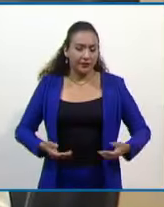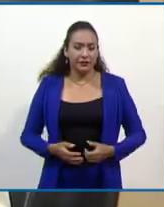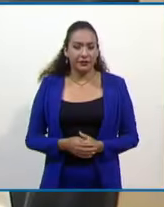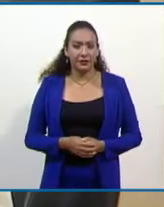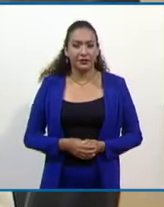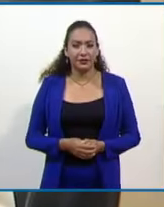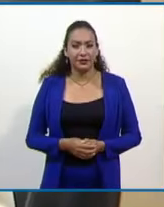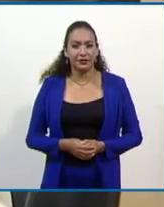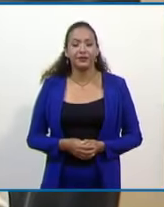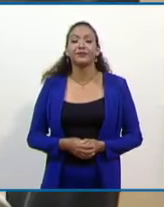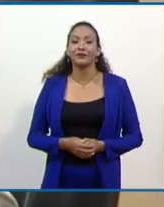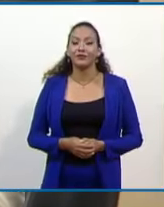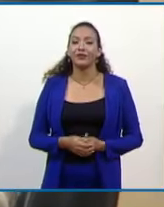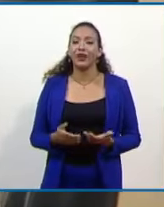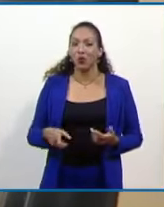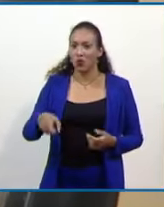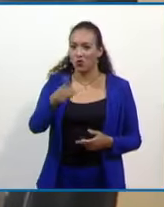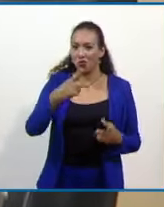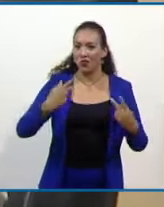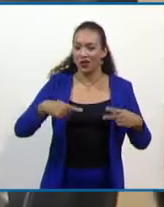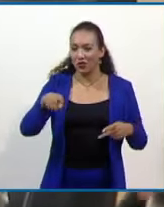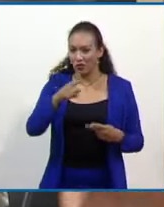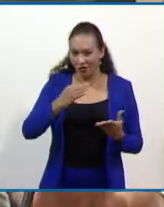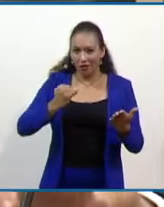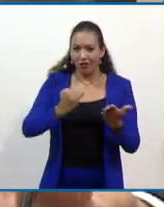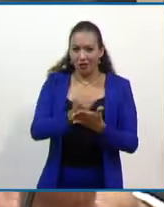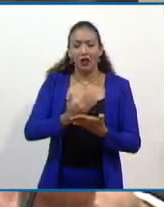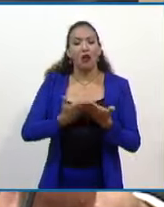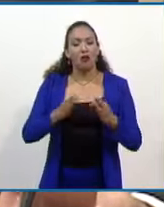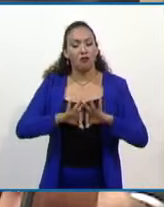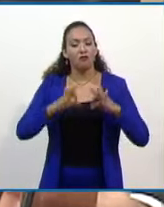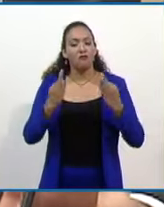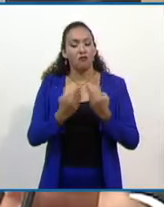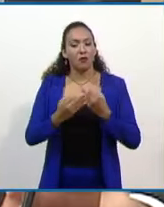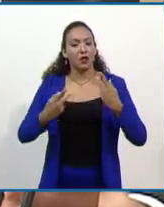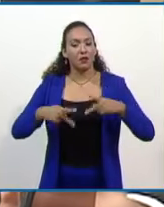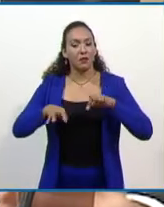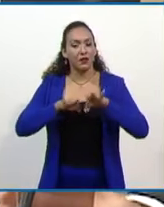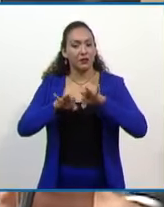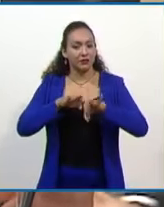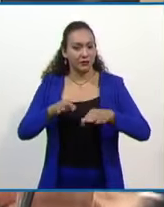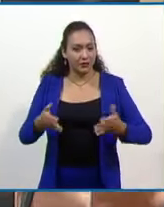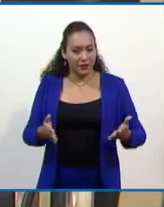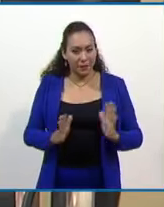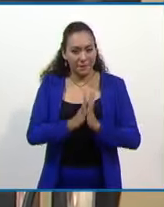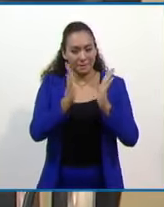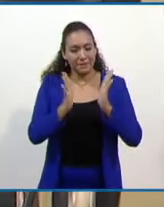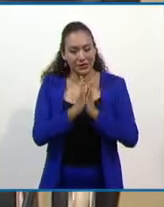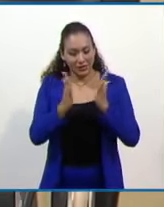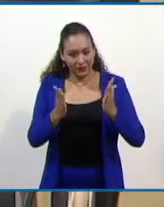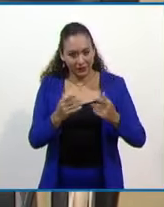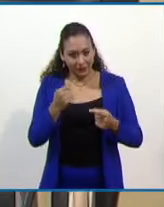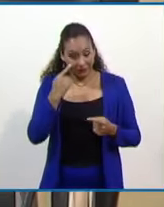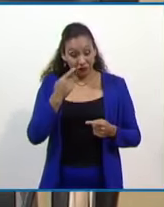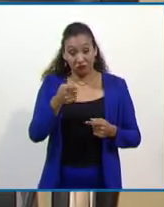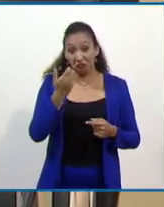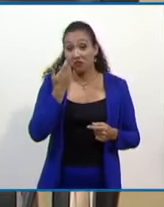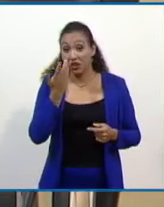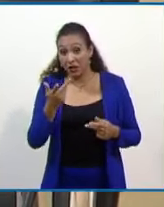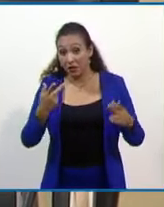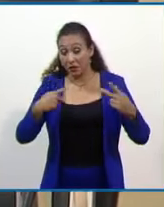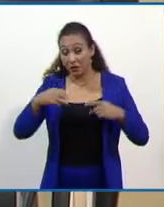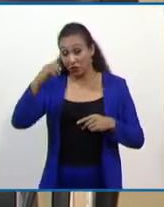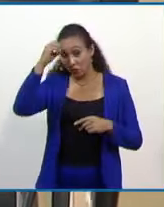Hoy les toca a ustedes decidir las formas de participar de la población en estas determinaciones. Si debe ser